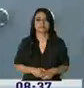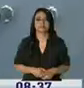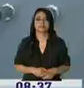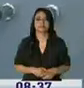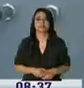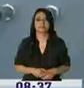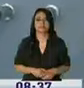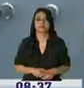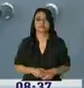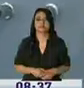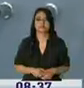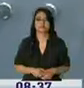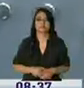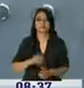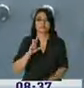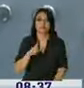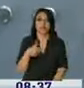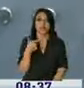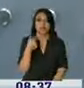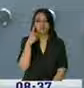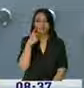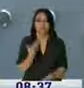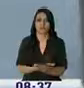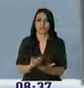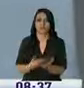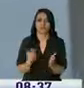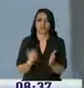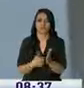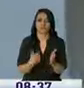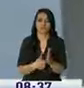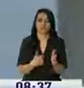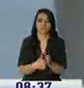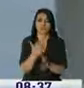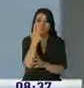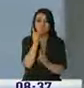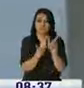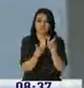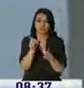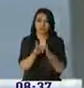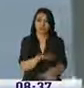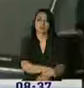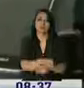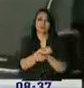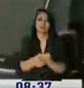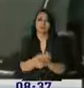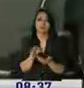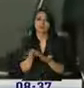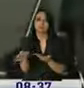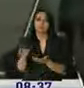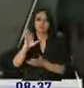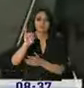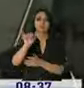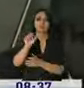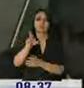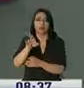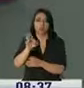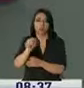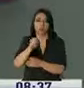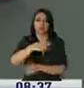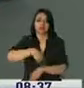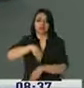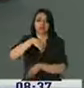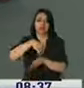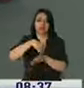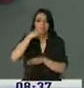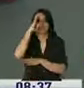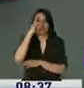Estas fueron las armas y las evidencias de tres personas que fueron detenidas en el cantón Tosagua, en la provincia de Manabí. Según la policía, serían